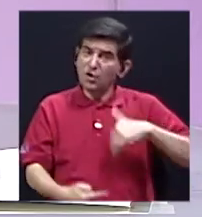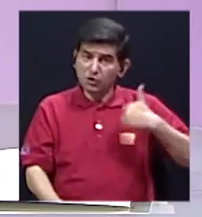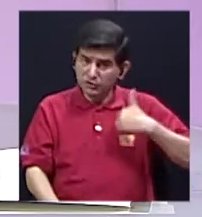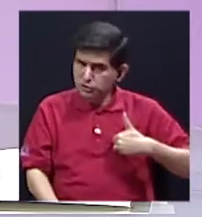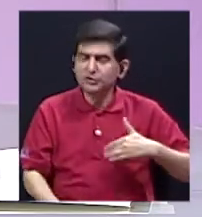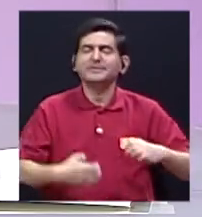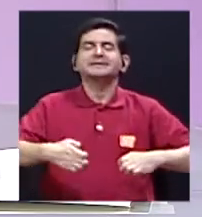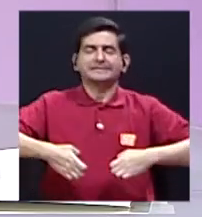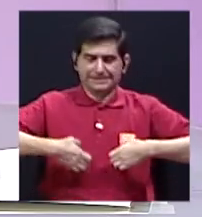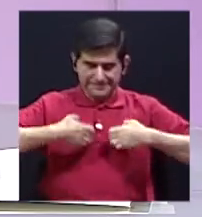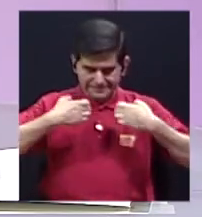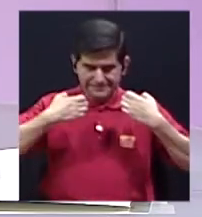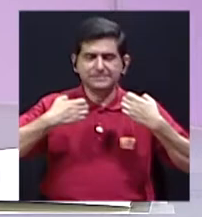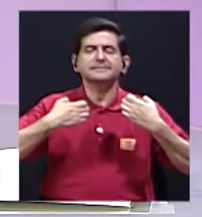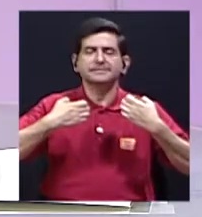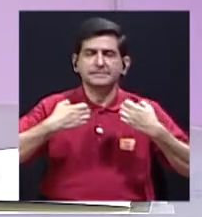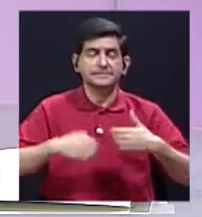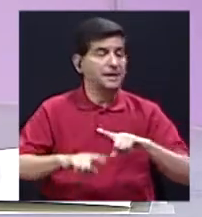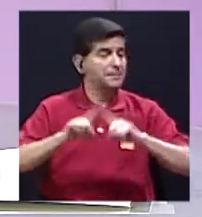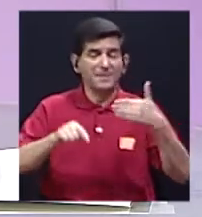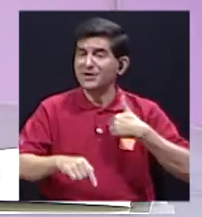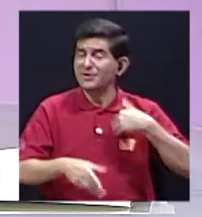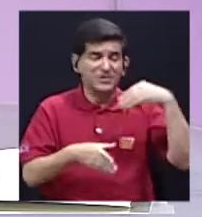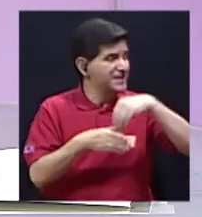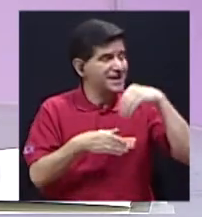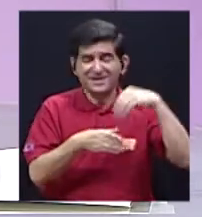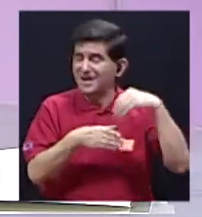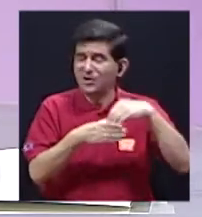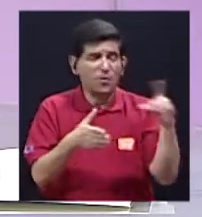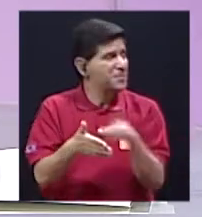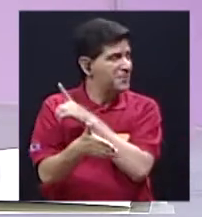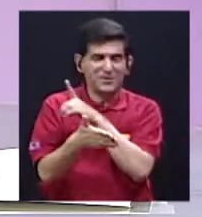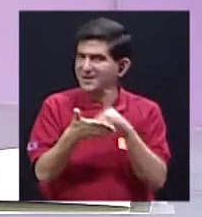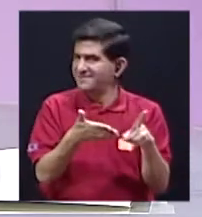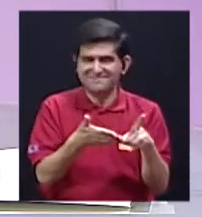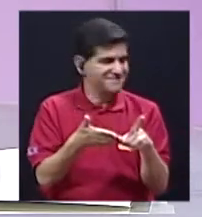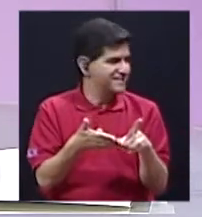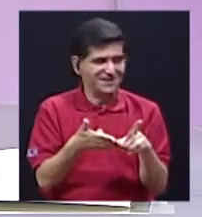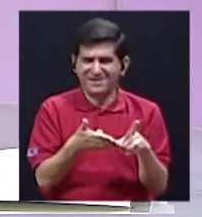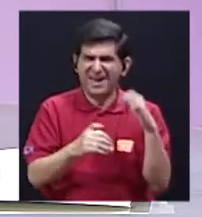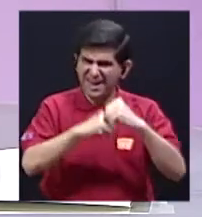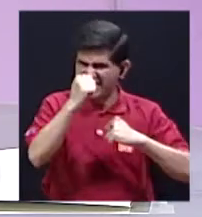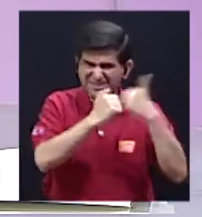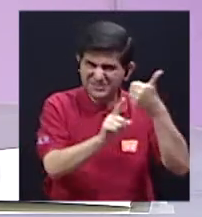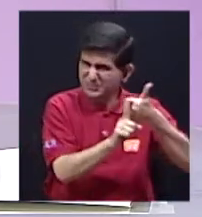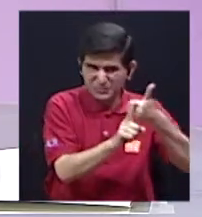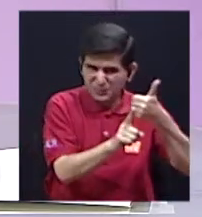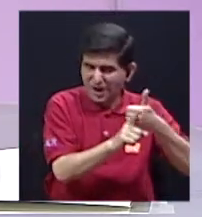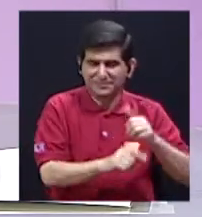que existe no tiene ese componente discriminatorio estructural